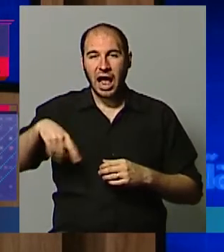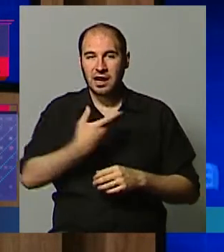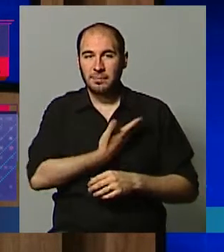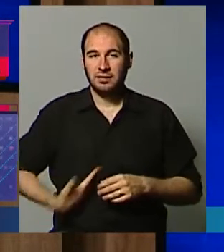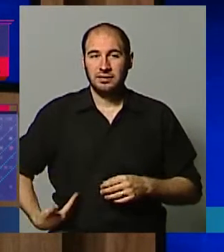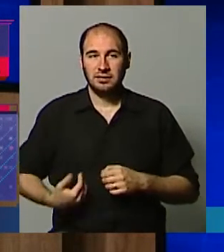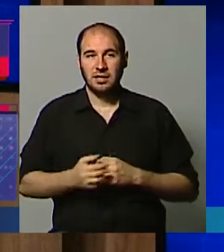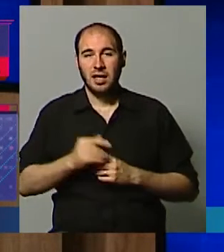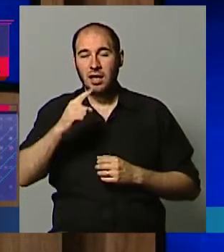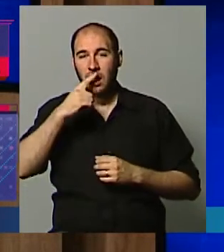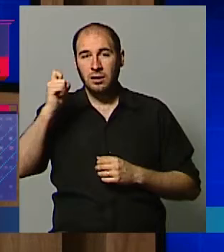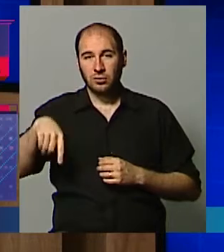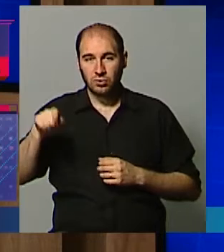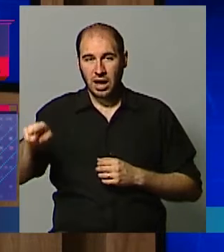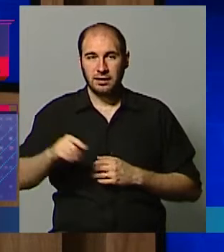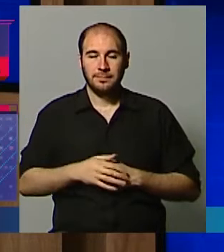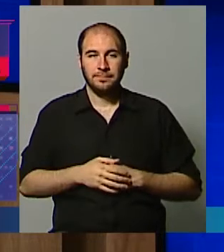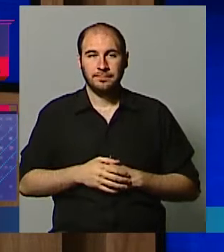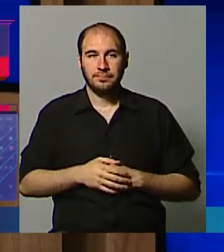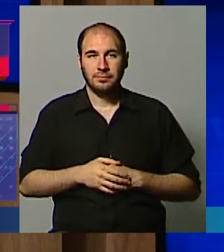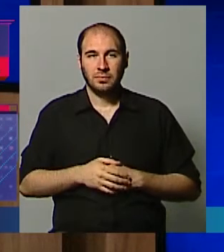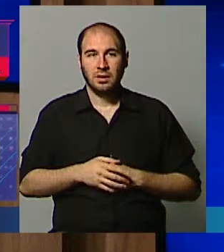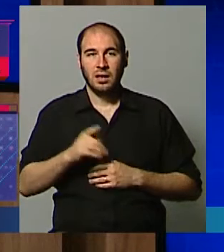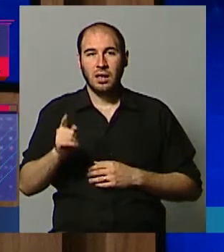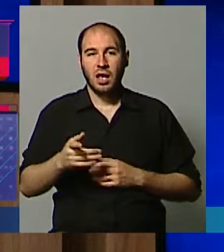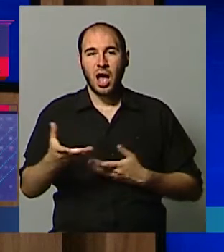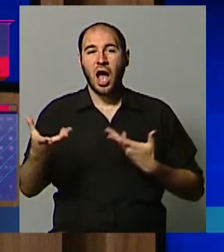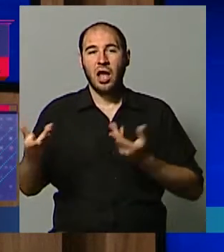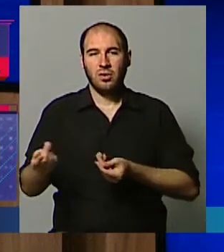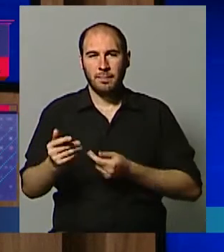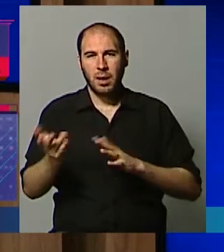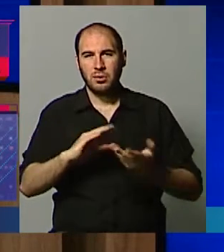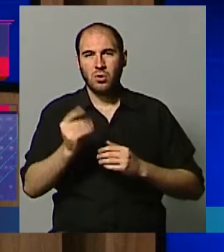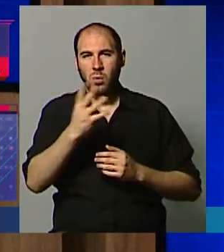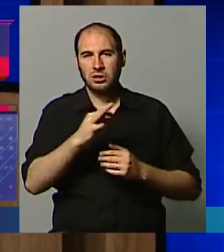presidente de Ucrania, Zelensky, con la cooperación